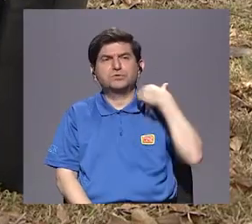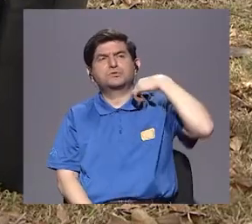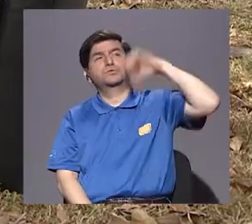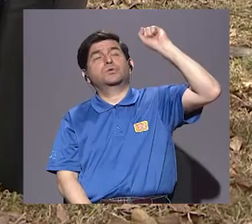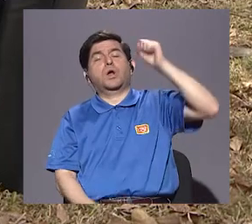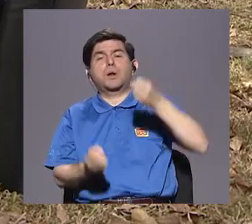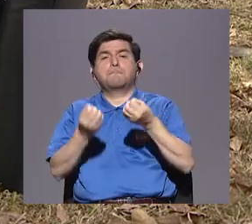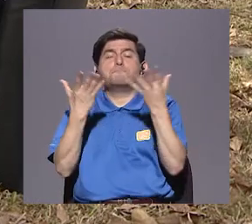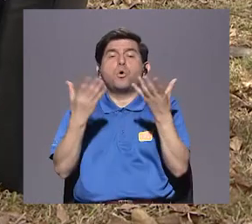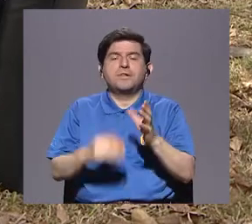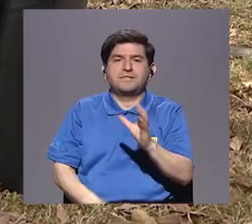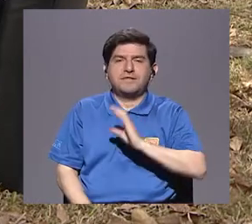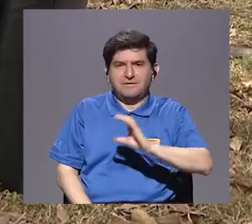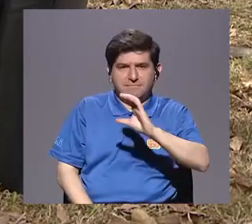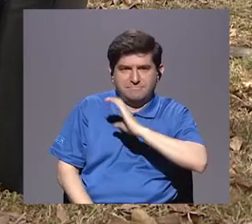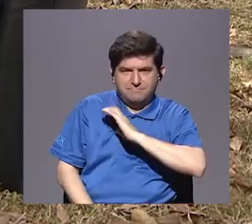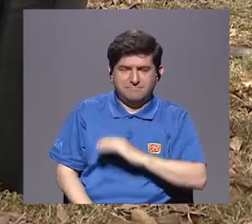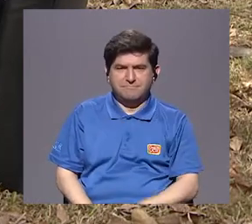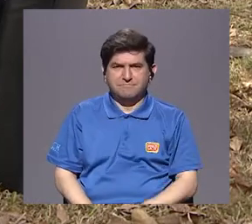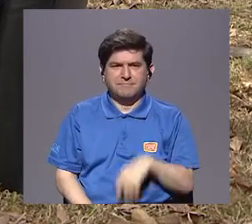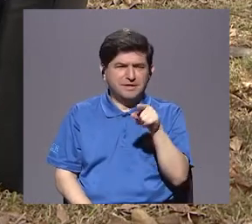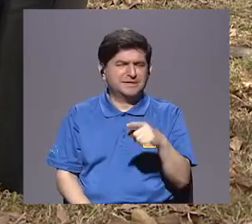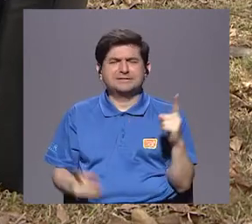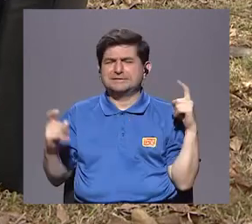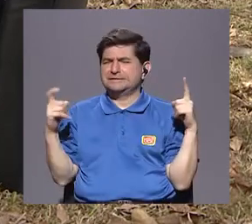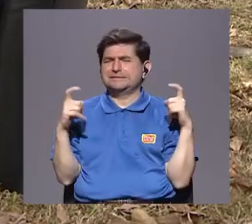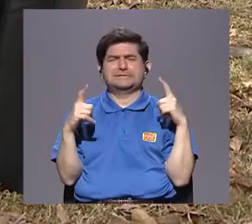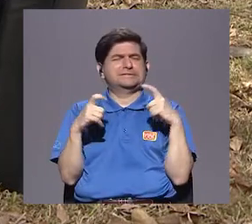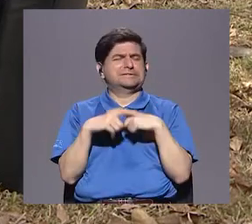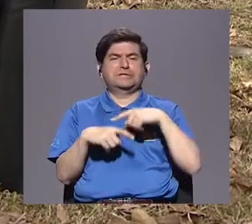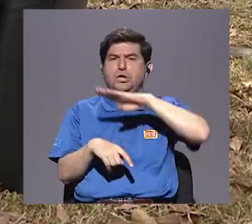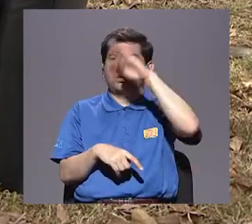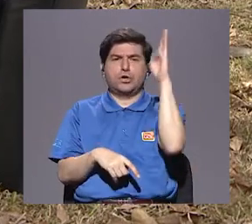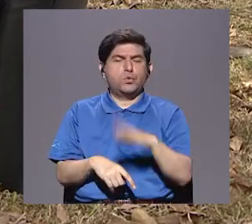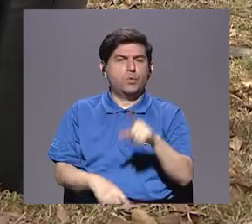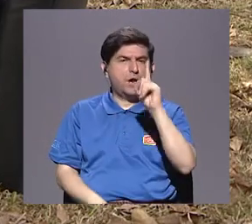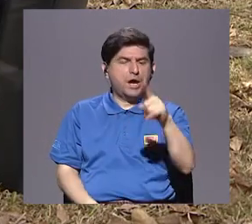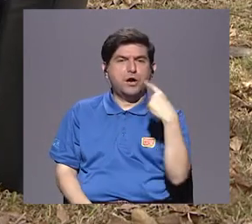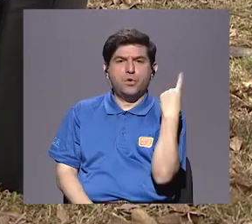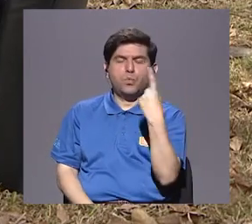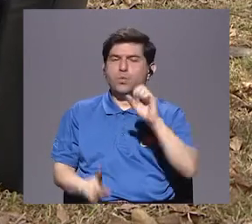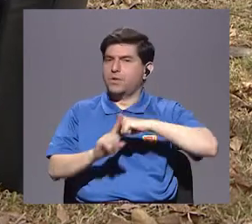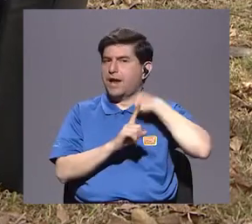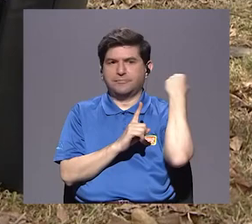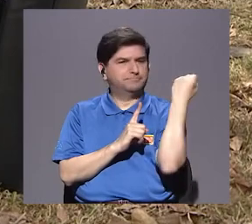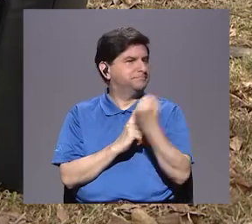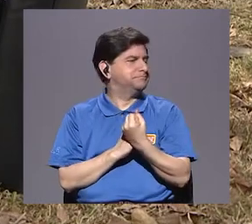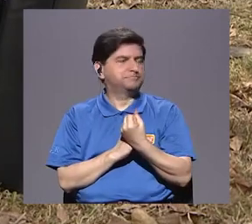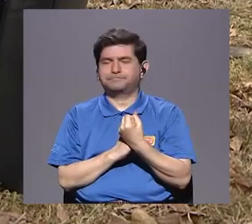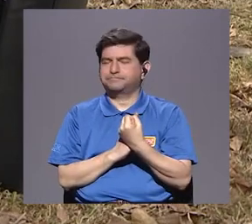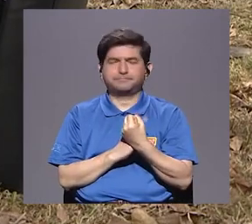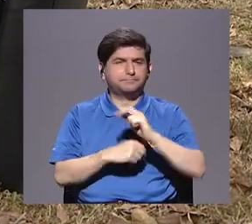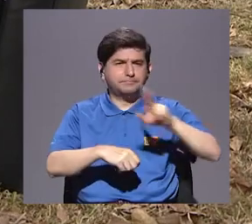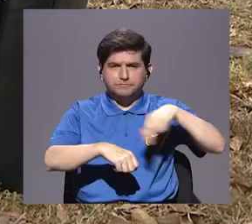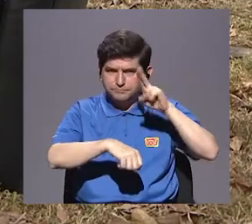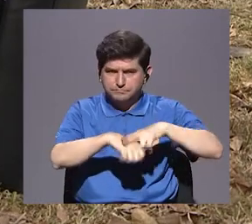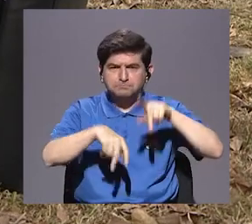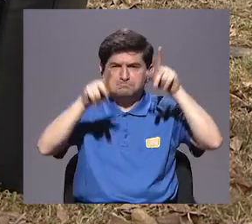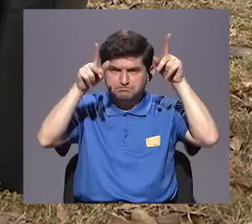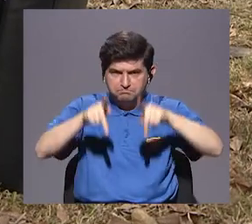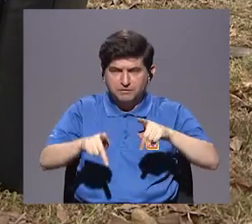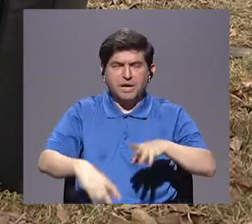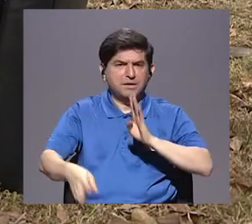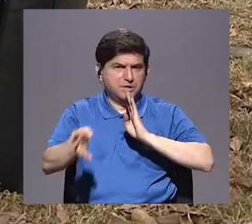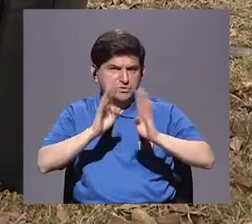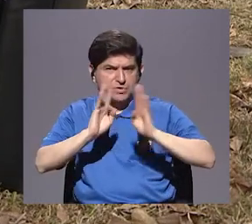es multifactorial, es sumamente complejo, nunca es por una sola situación. Generalmente cuando las